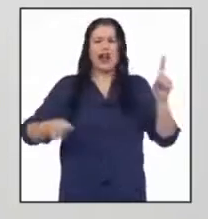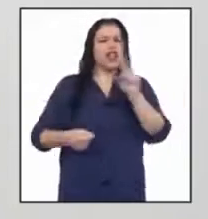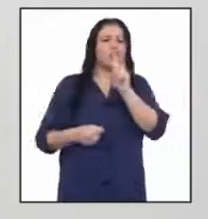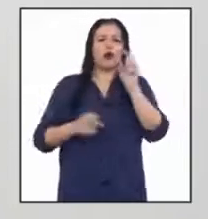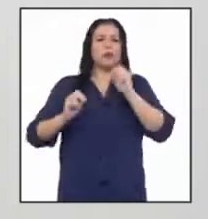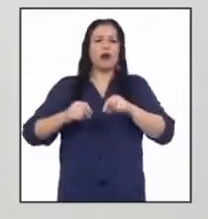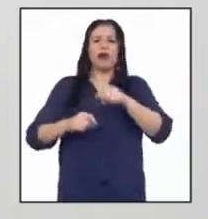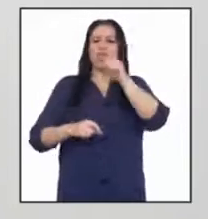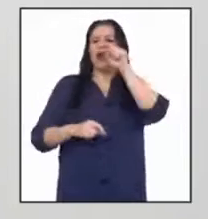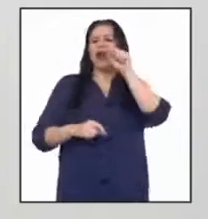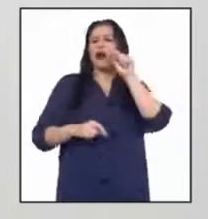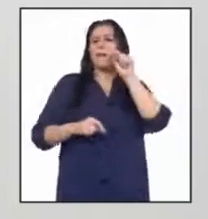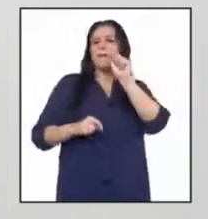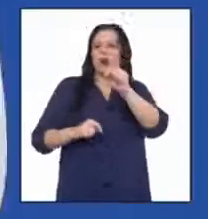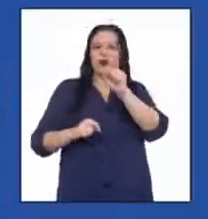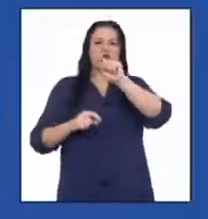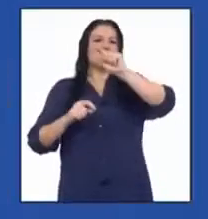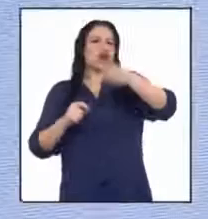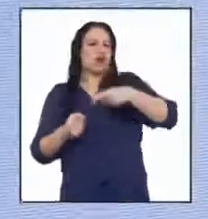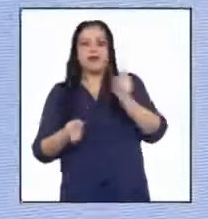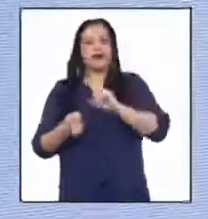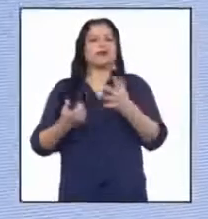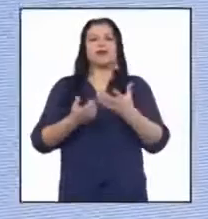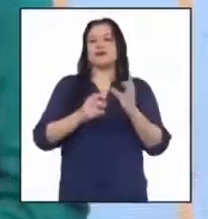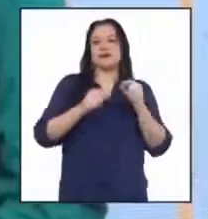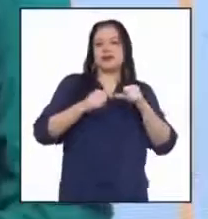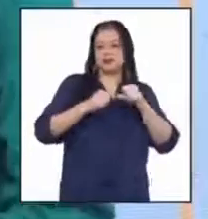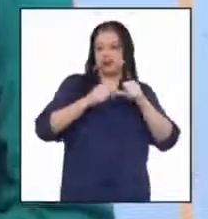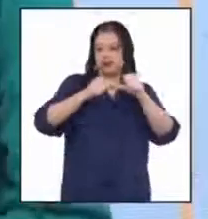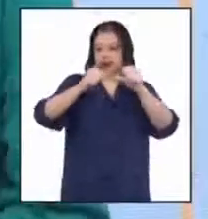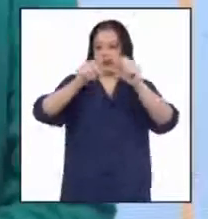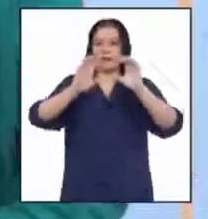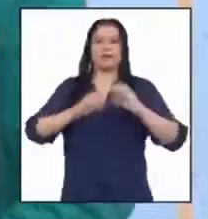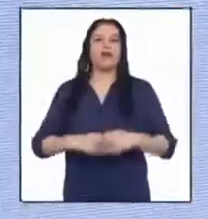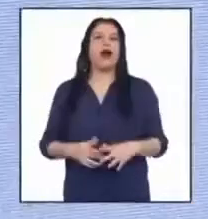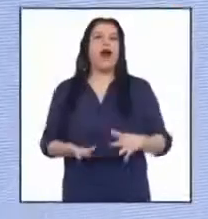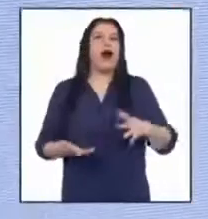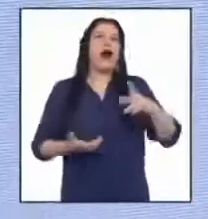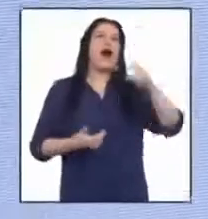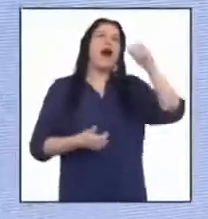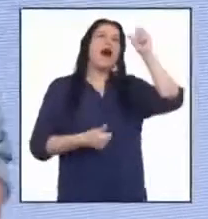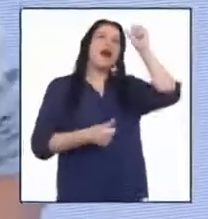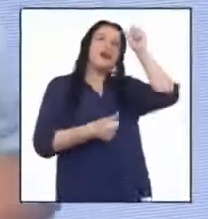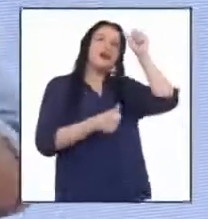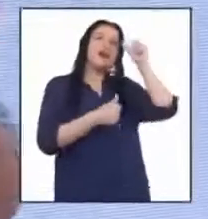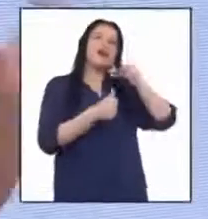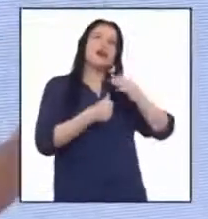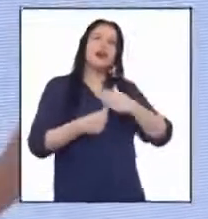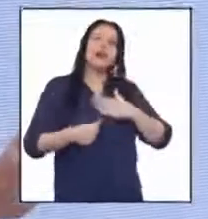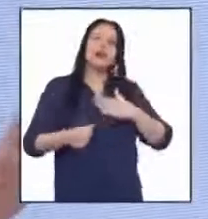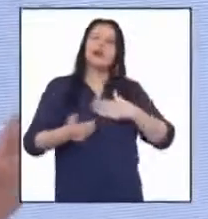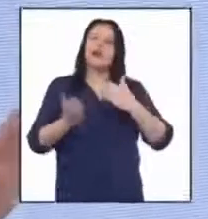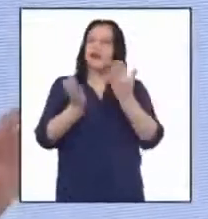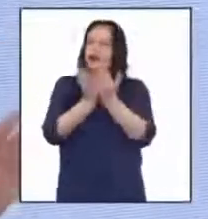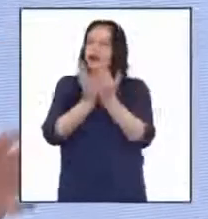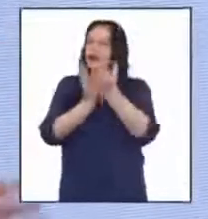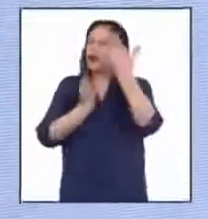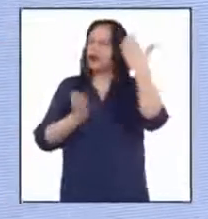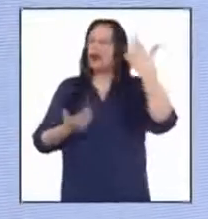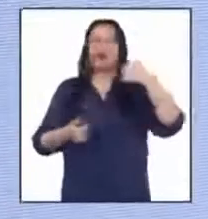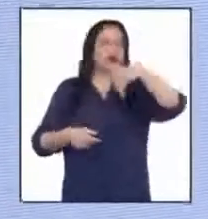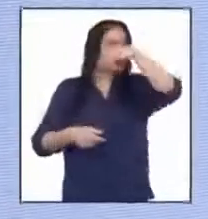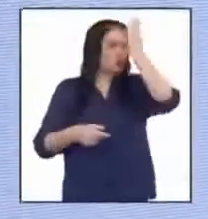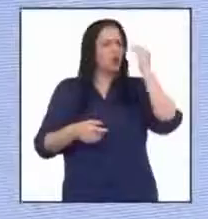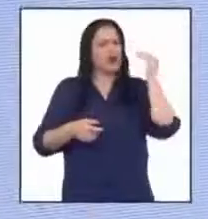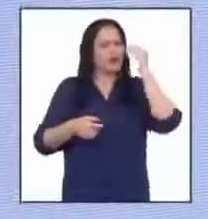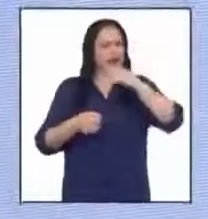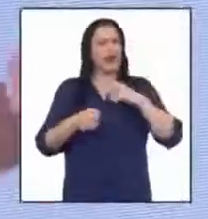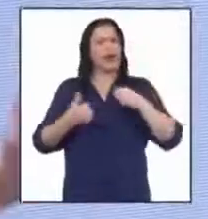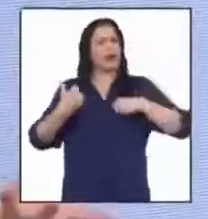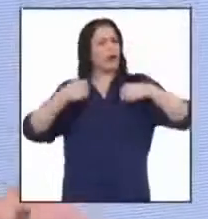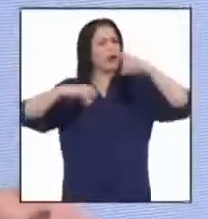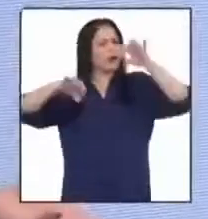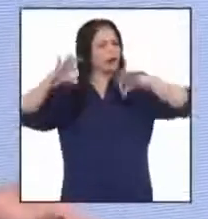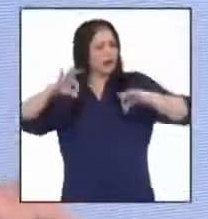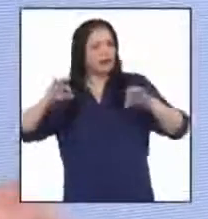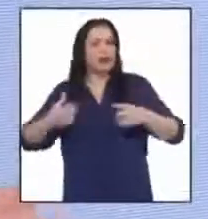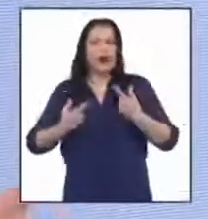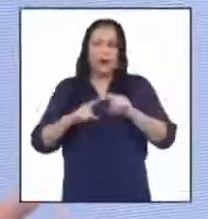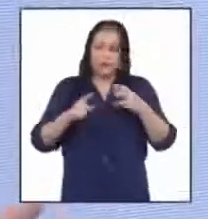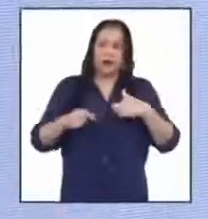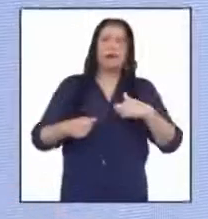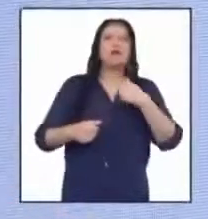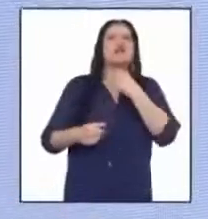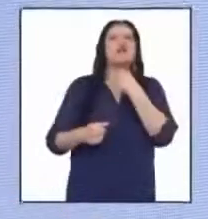puntuación para no quebrar la idea. Ay, Junior, ahora que me acuerdo cuando estaba en el colegio, bueno, nunca había ido al teatro ya, pero siempre me encantaba